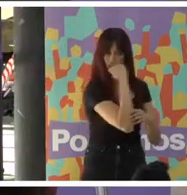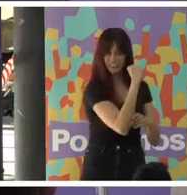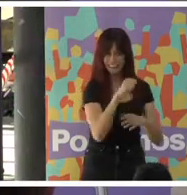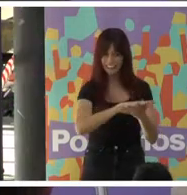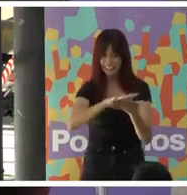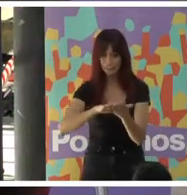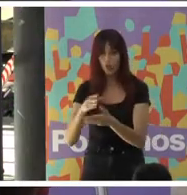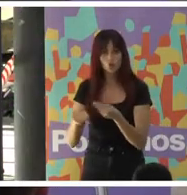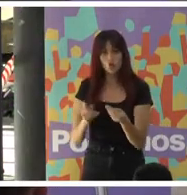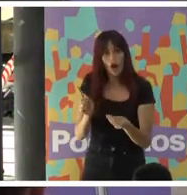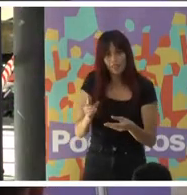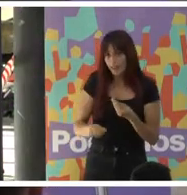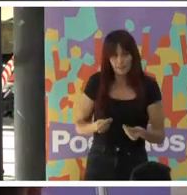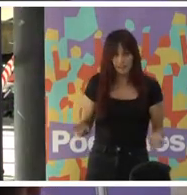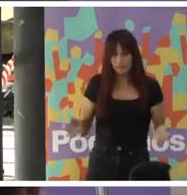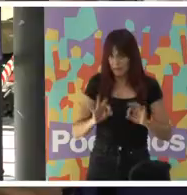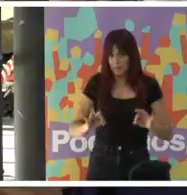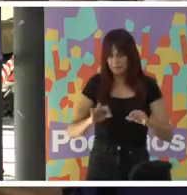hecho.